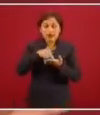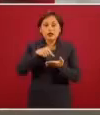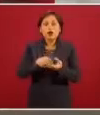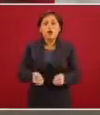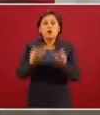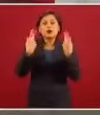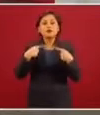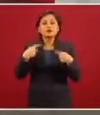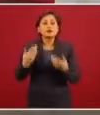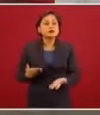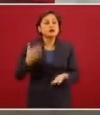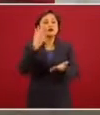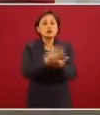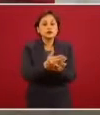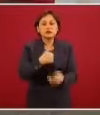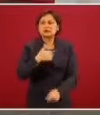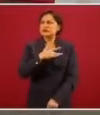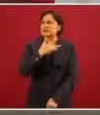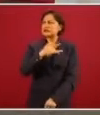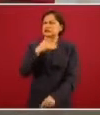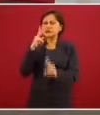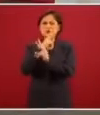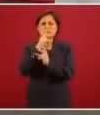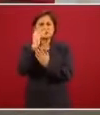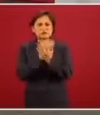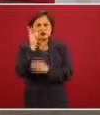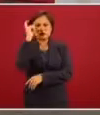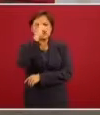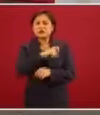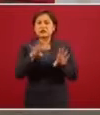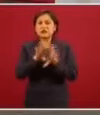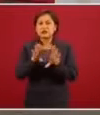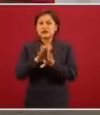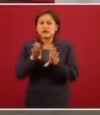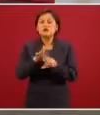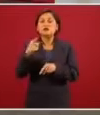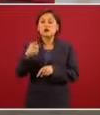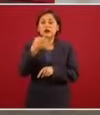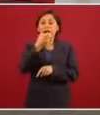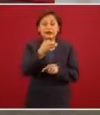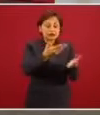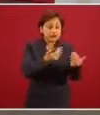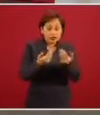general, no la de COVID, sino en general en las 26,000 unidades de salud que hay en el país, en el